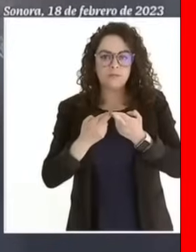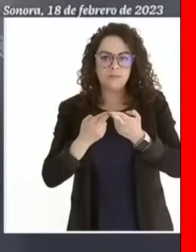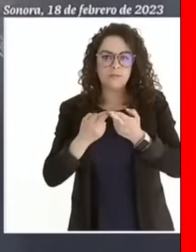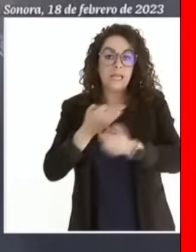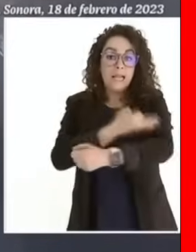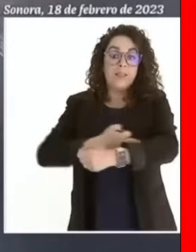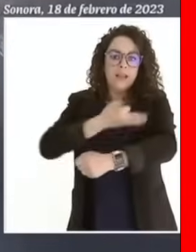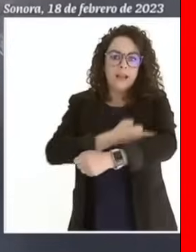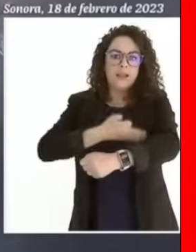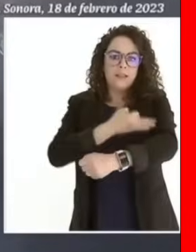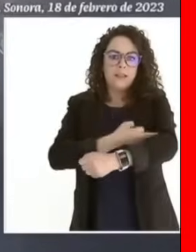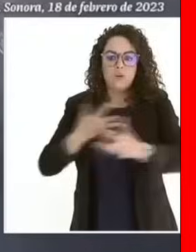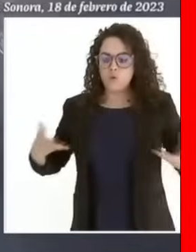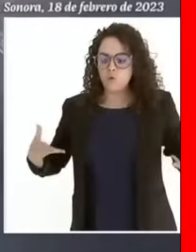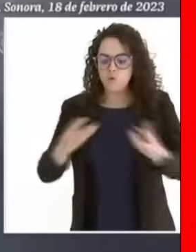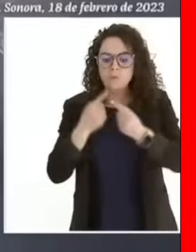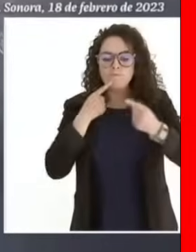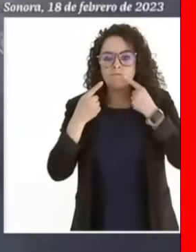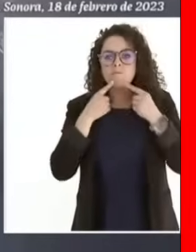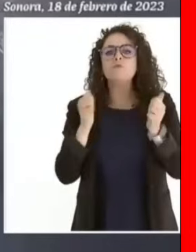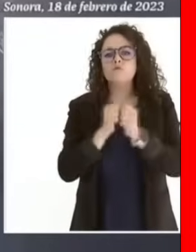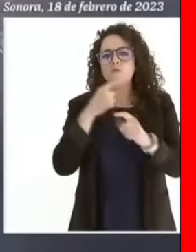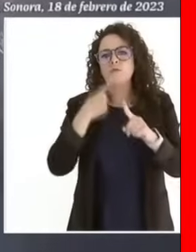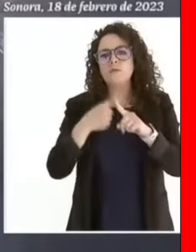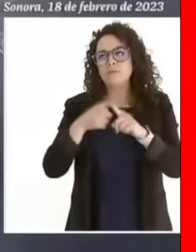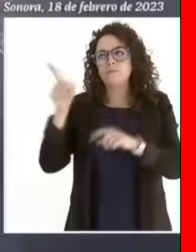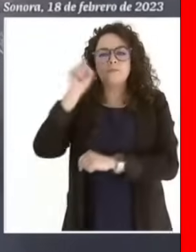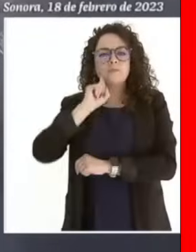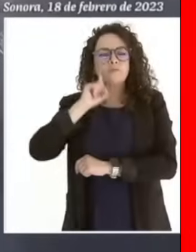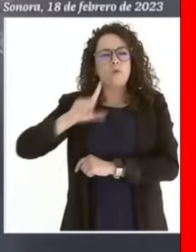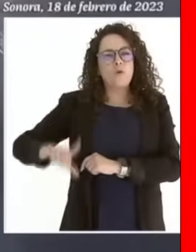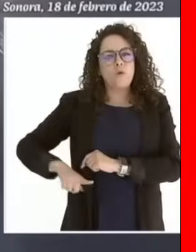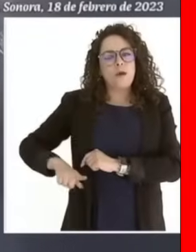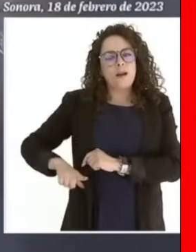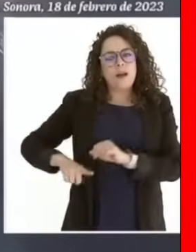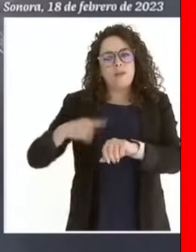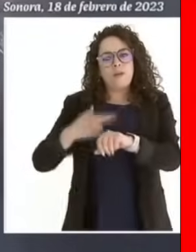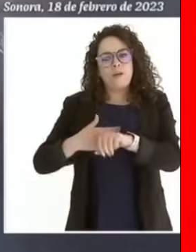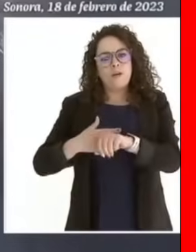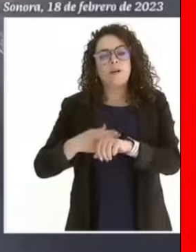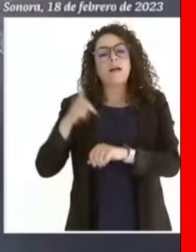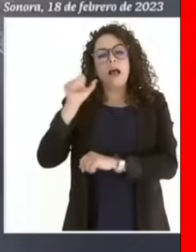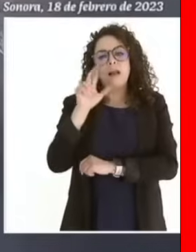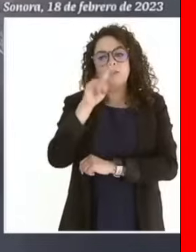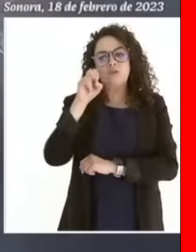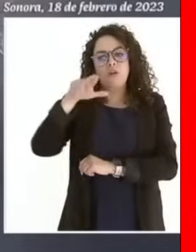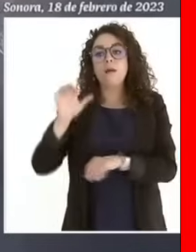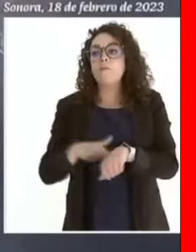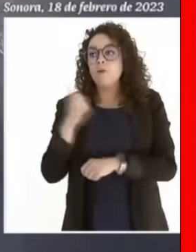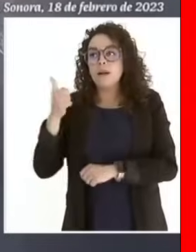la gobernadora de Arizona porque ellos van a tener un